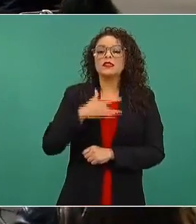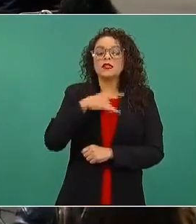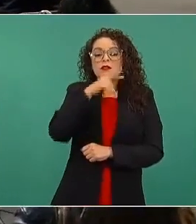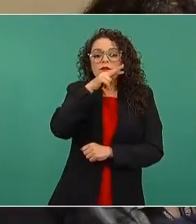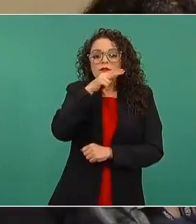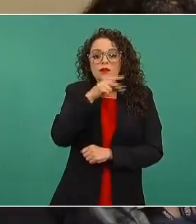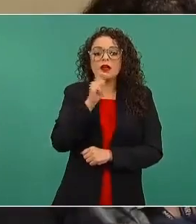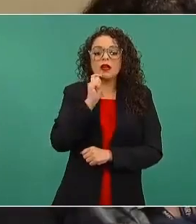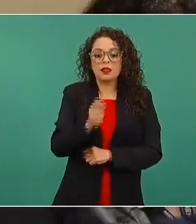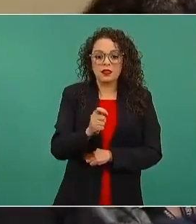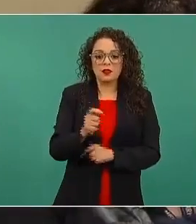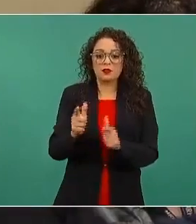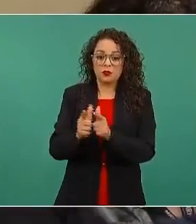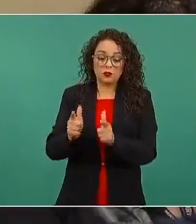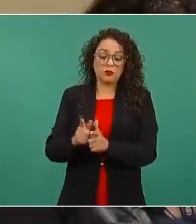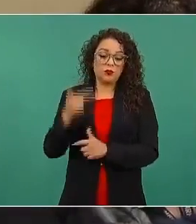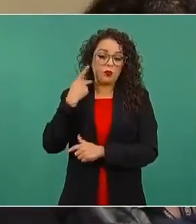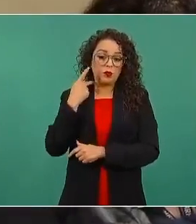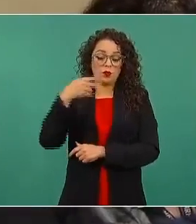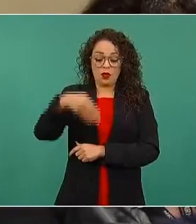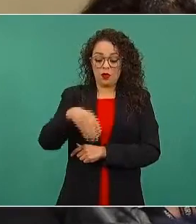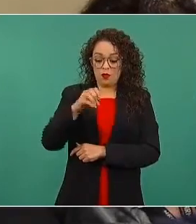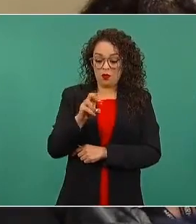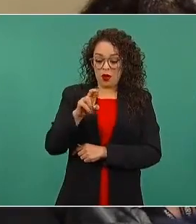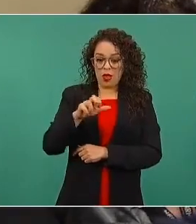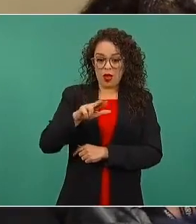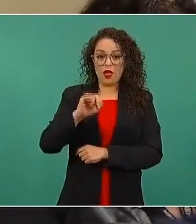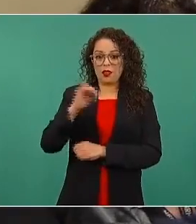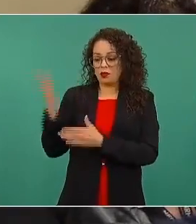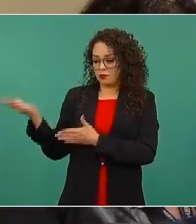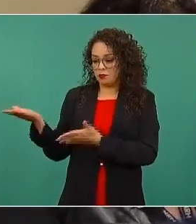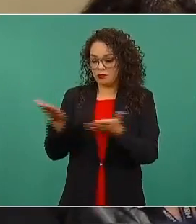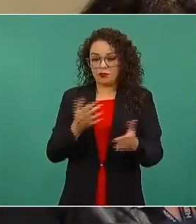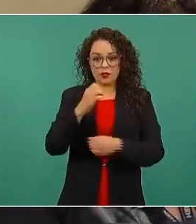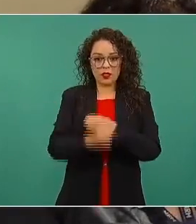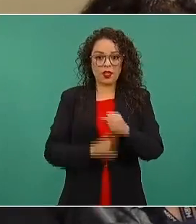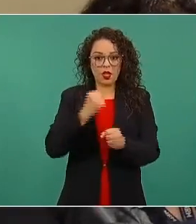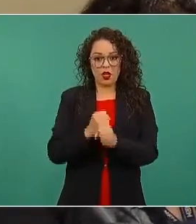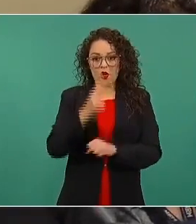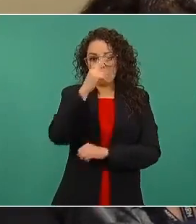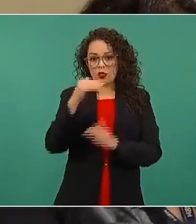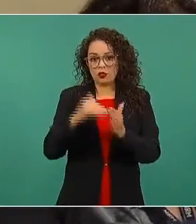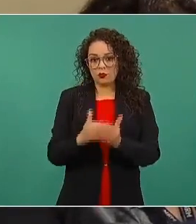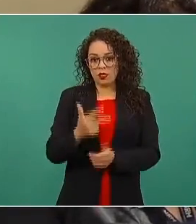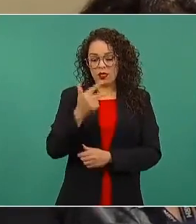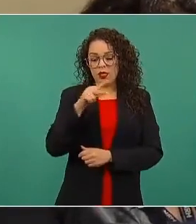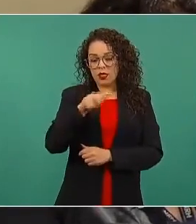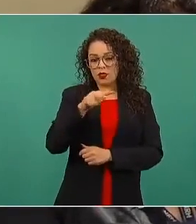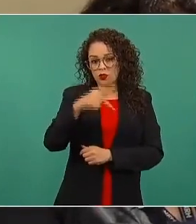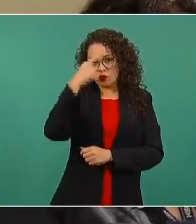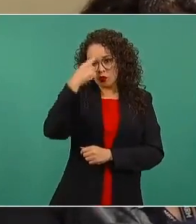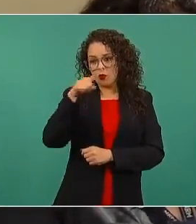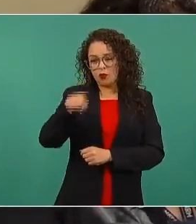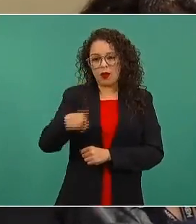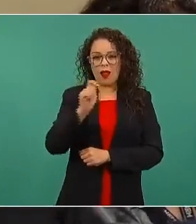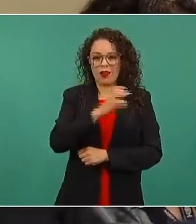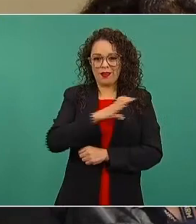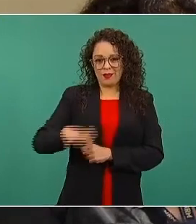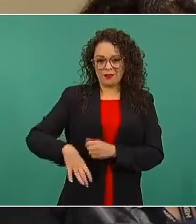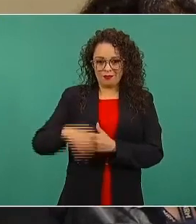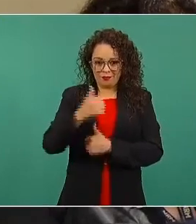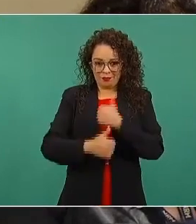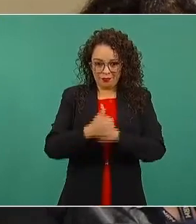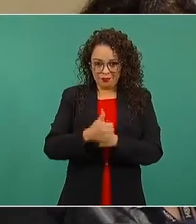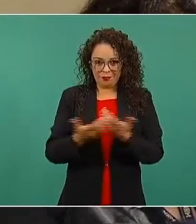Morena, que le abrió las puertas en el 2018 para su campaña, ya tenemos ahí a Celida López, que ahora